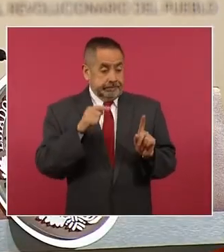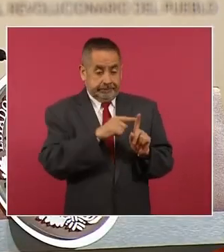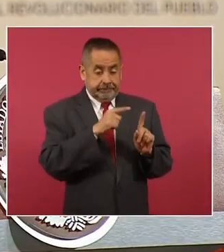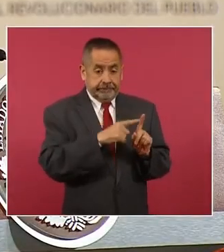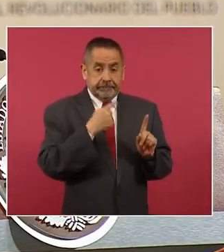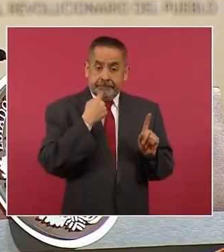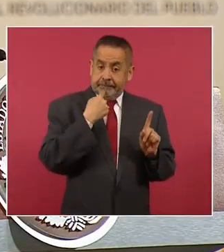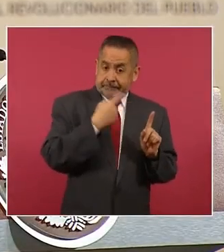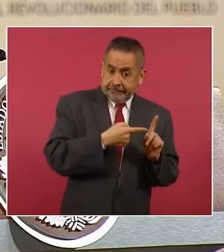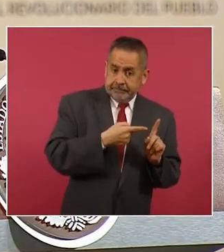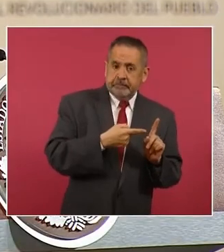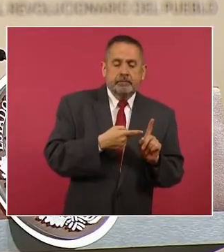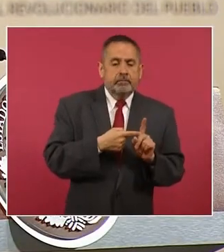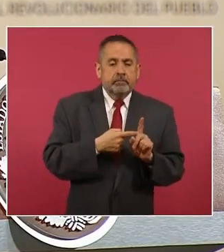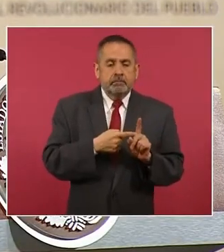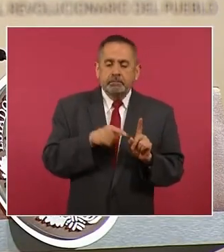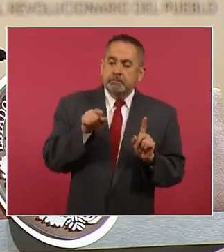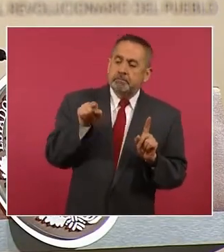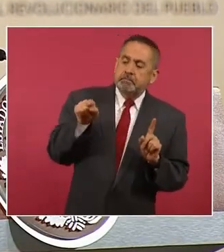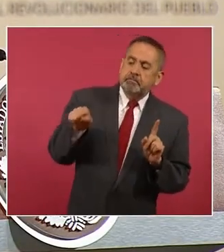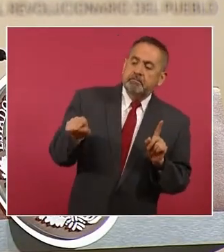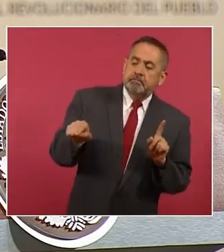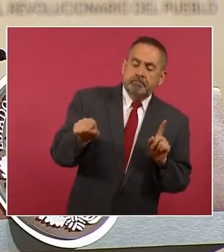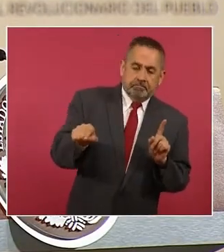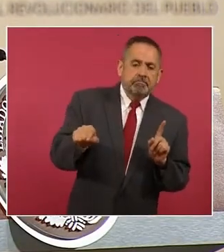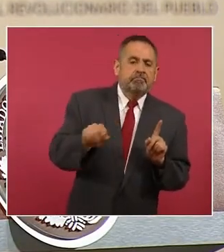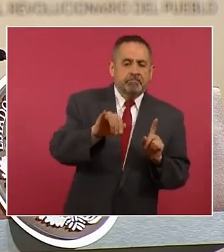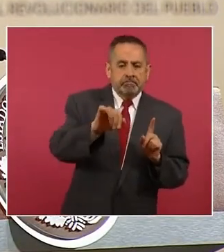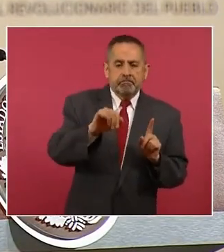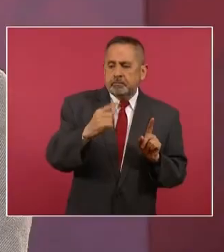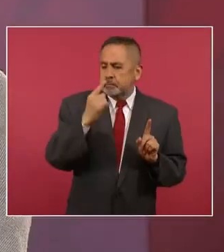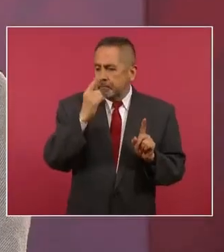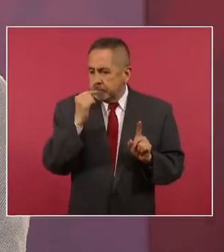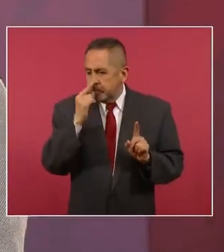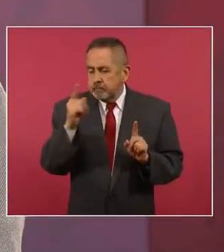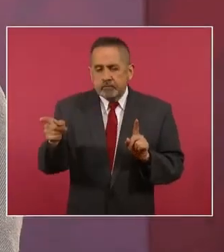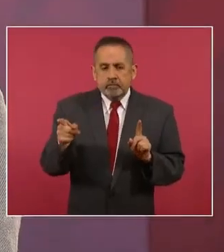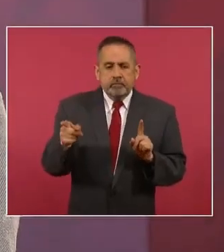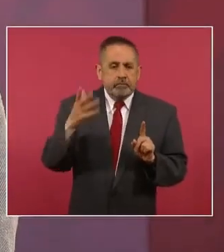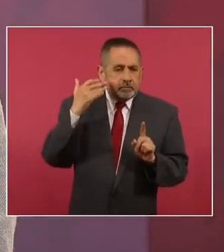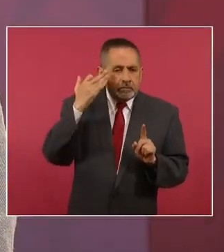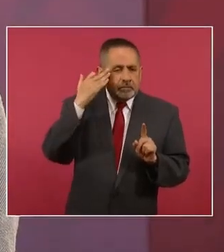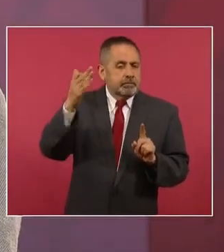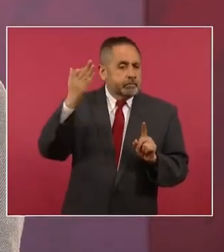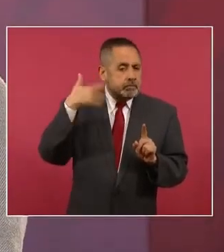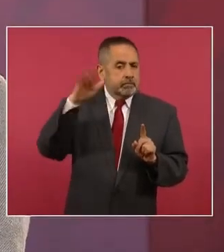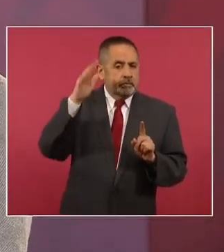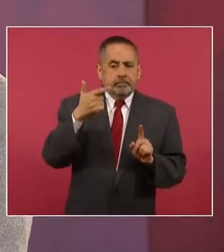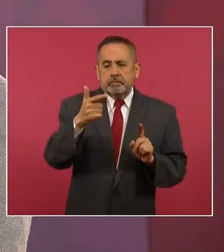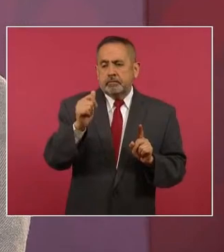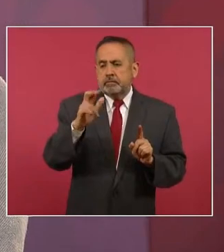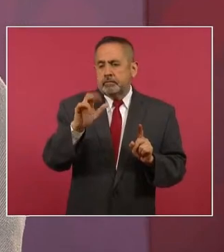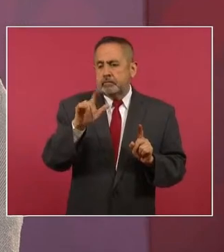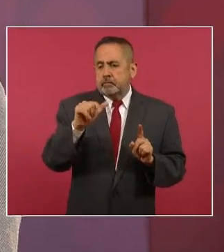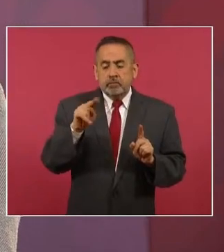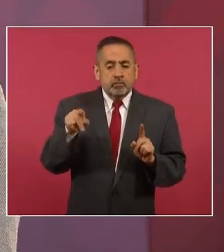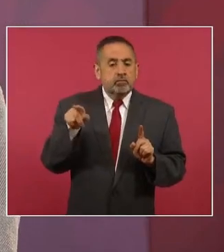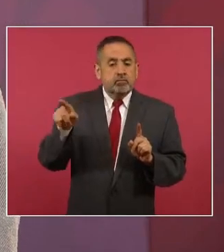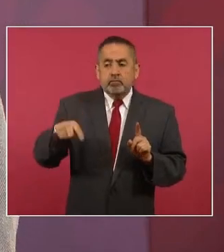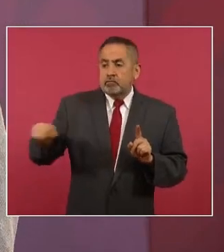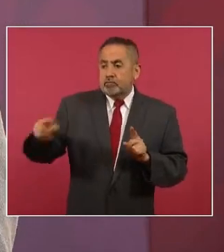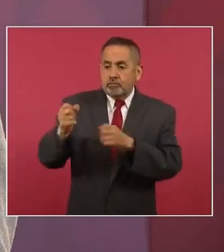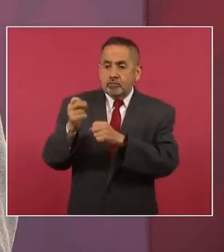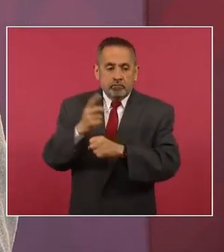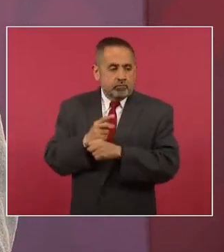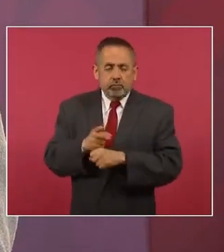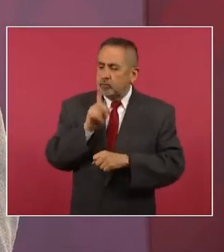que pues había corrompido a policías de la época de García Luna y fuerzas de seguridad